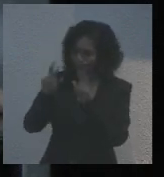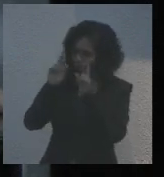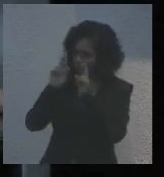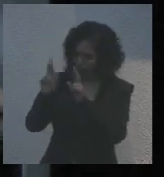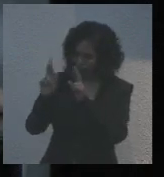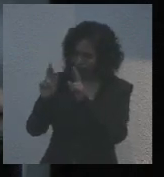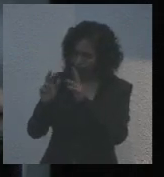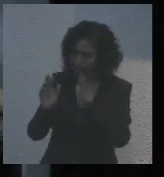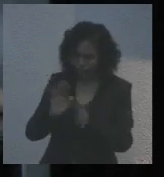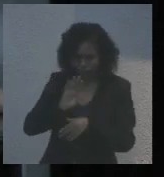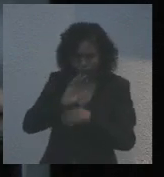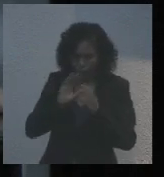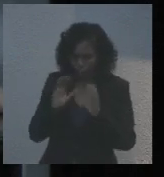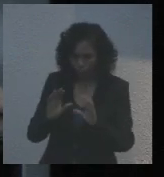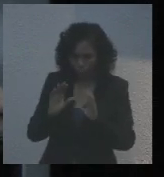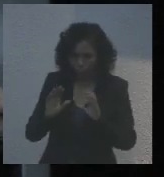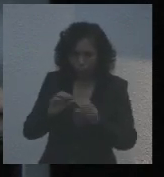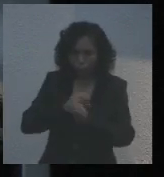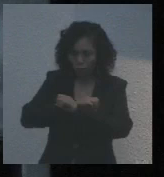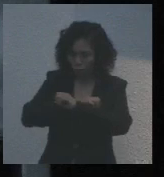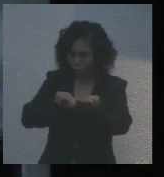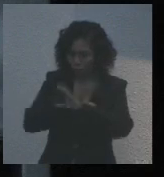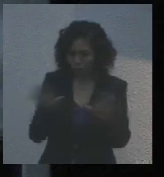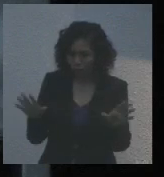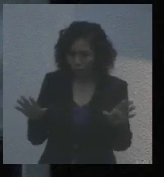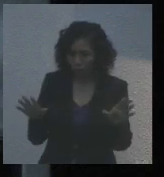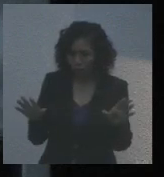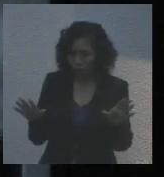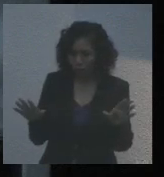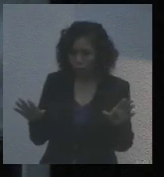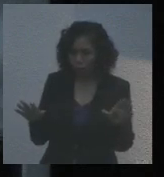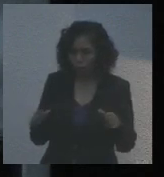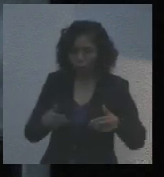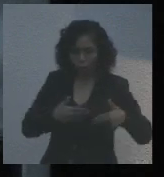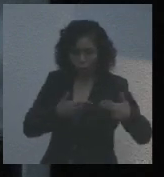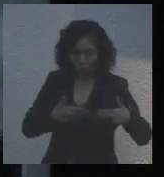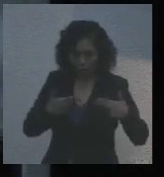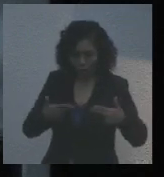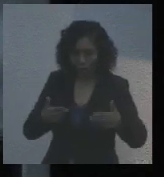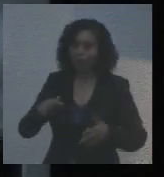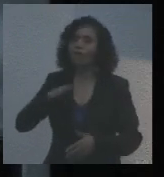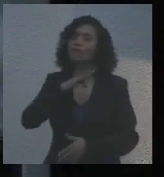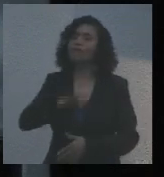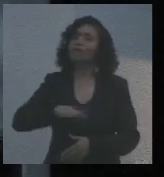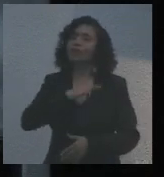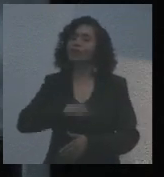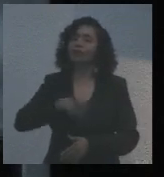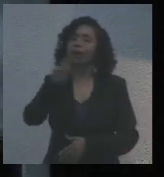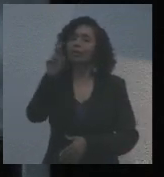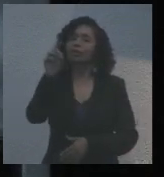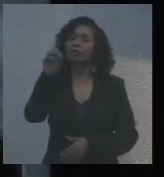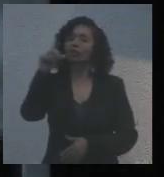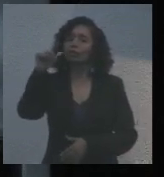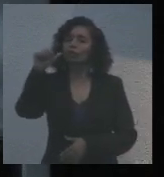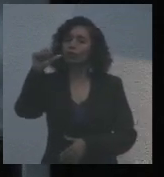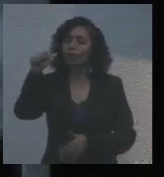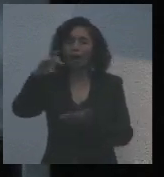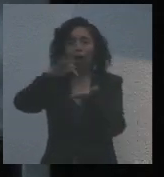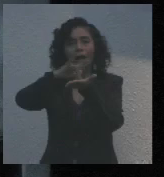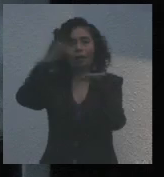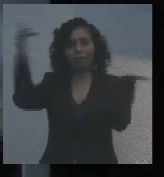sigues resguardando y difundiendo su ancestral legado Felicidades Rosa María Muchas